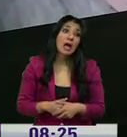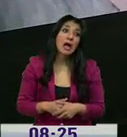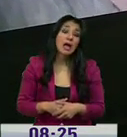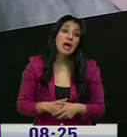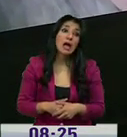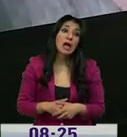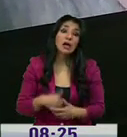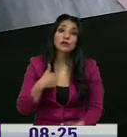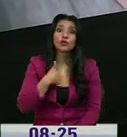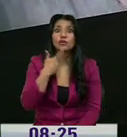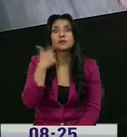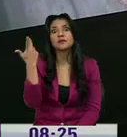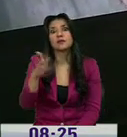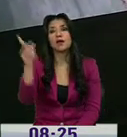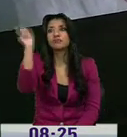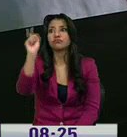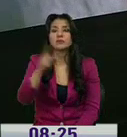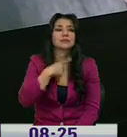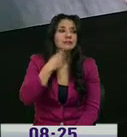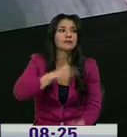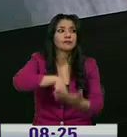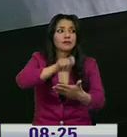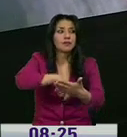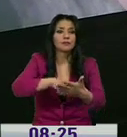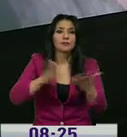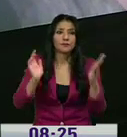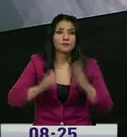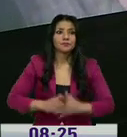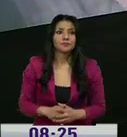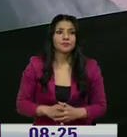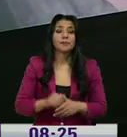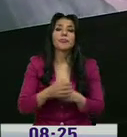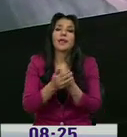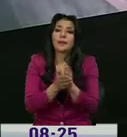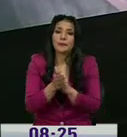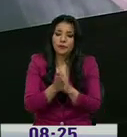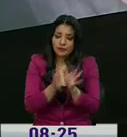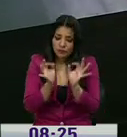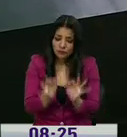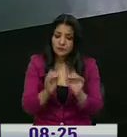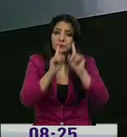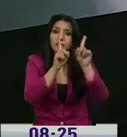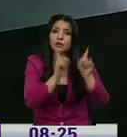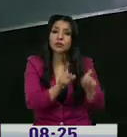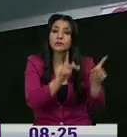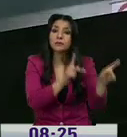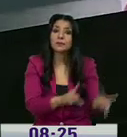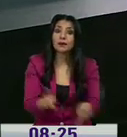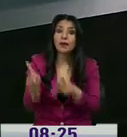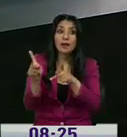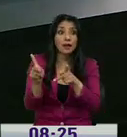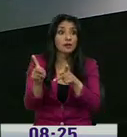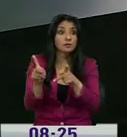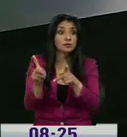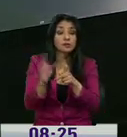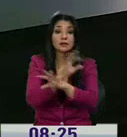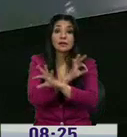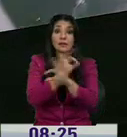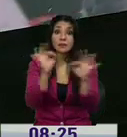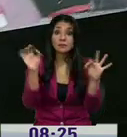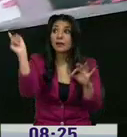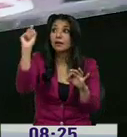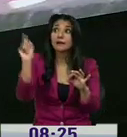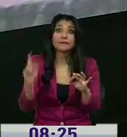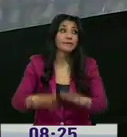ya iba a decir, Dios mío, ya sí, no grafitearon. Sí, es la firma, es la firma. Bueno, aprovechando que está ahí, pregúntenle si hay un plan para justamente limpiar de